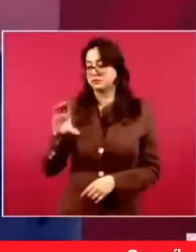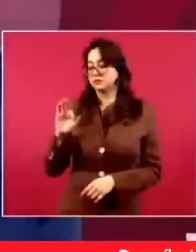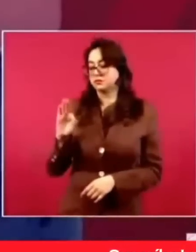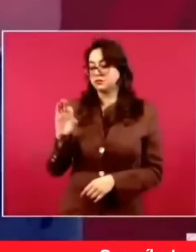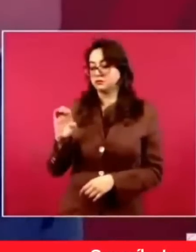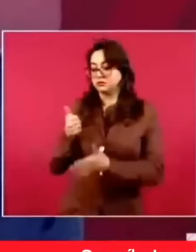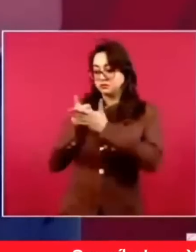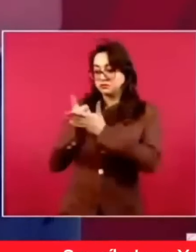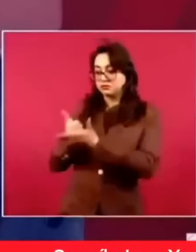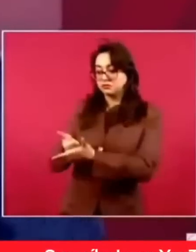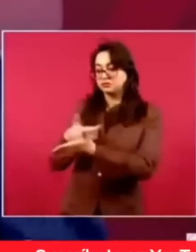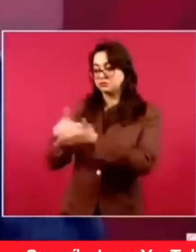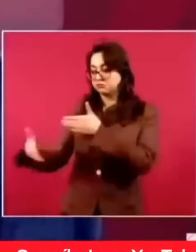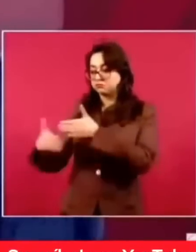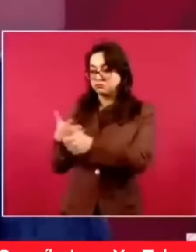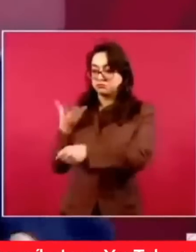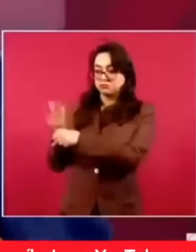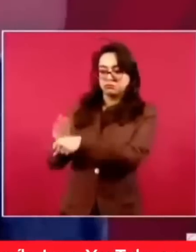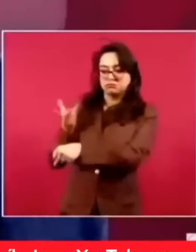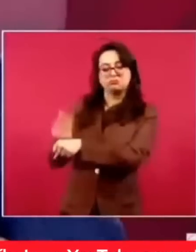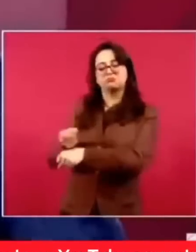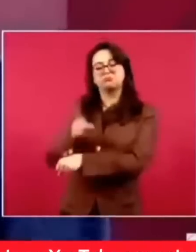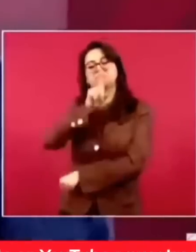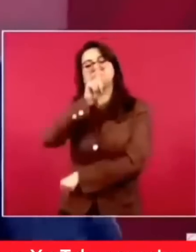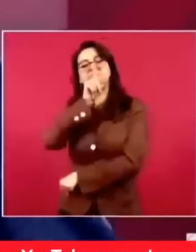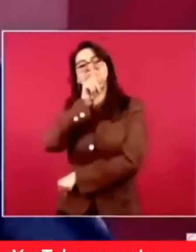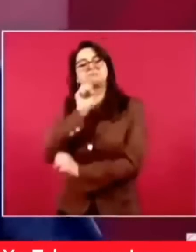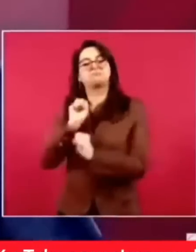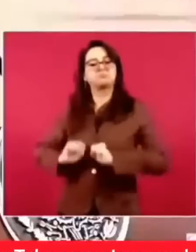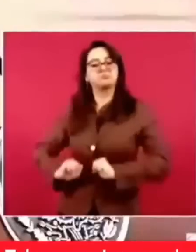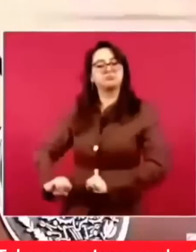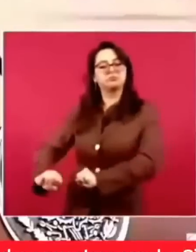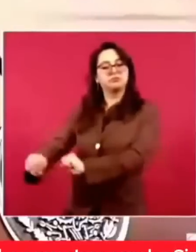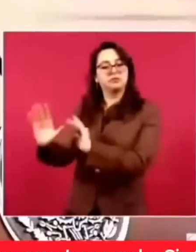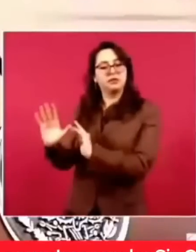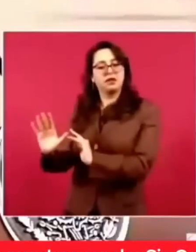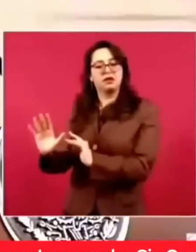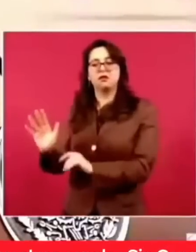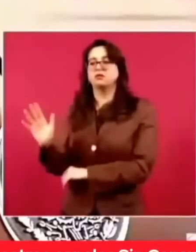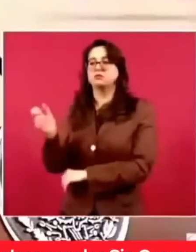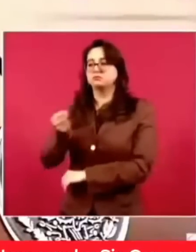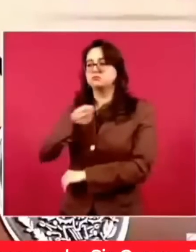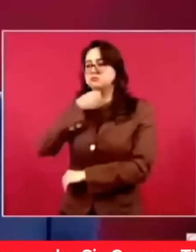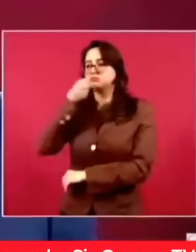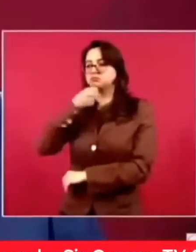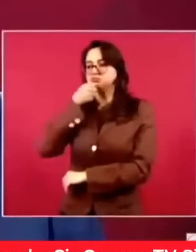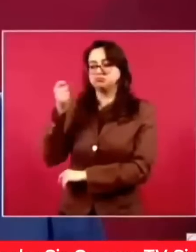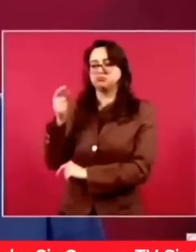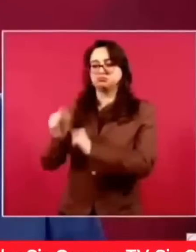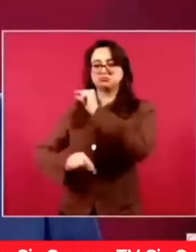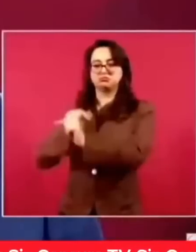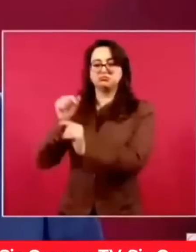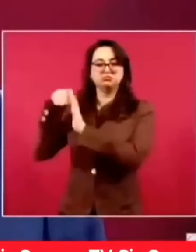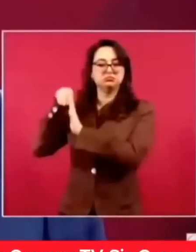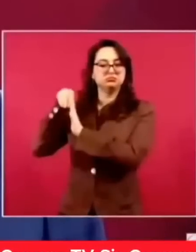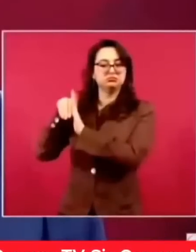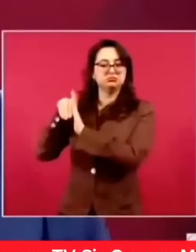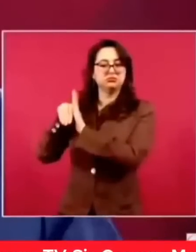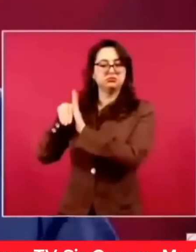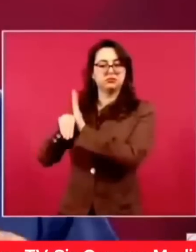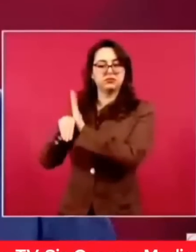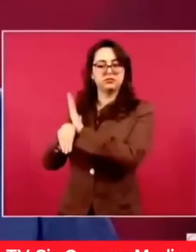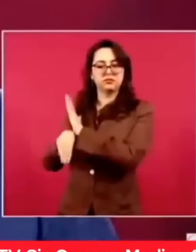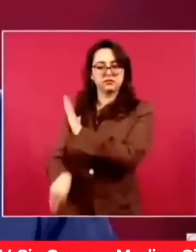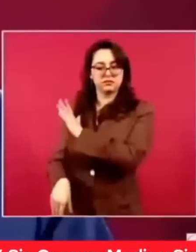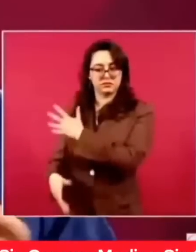era que las plantas de la Comisión Federal de Electricidad se volvieran chatarra, como